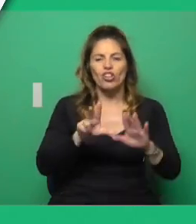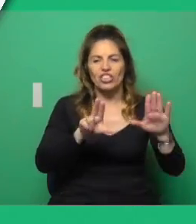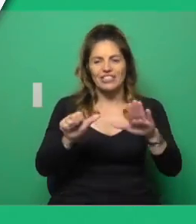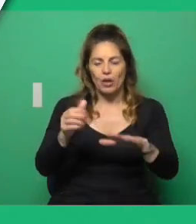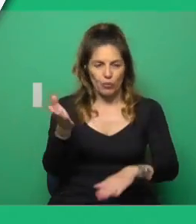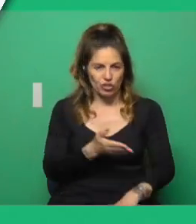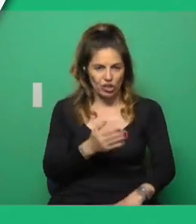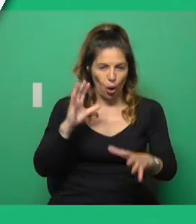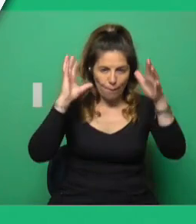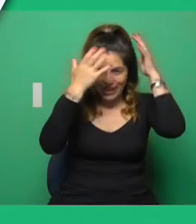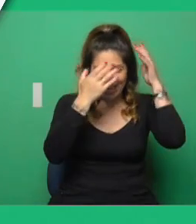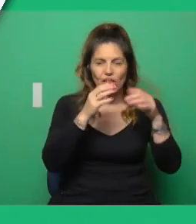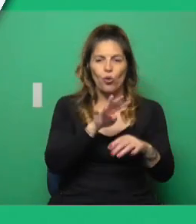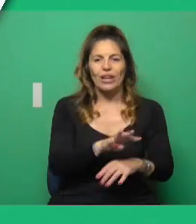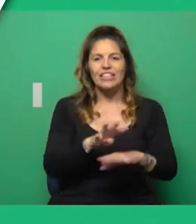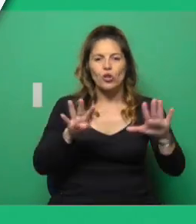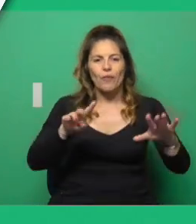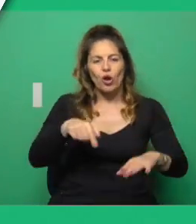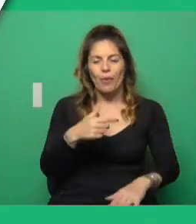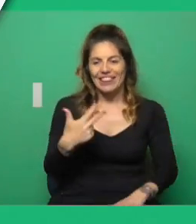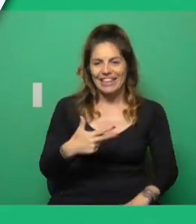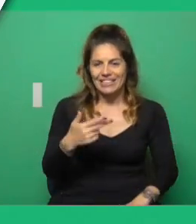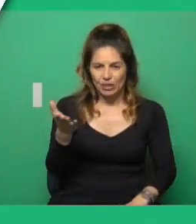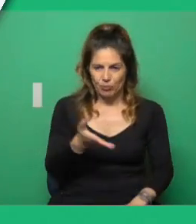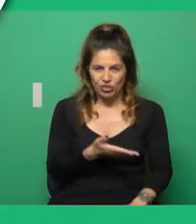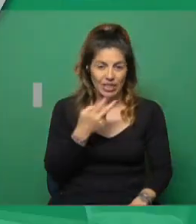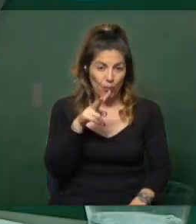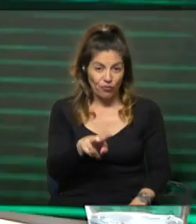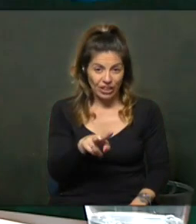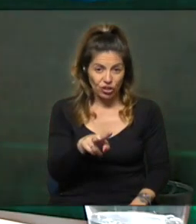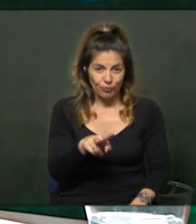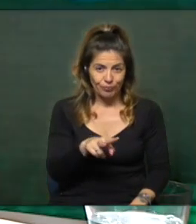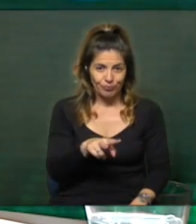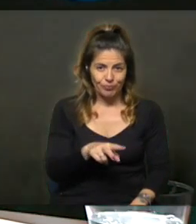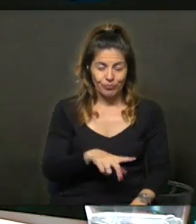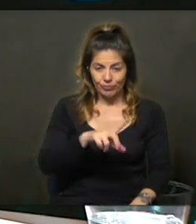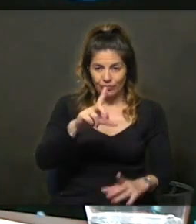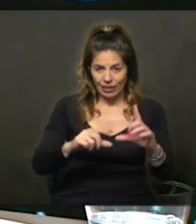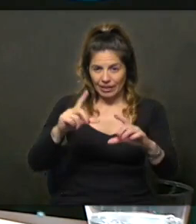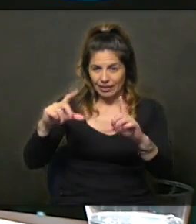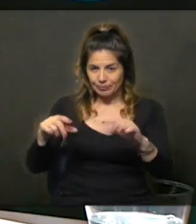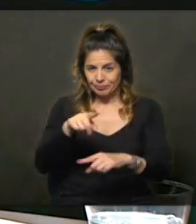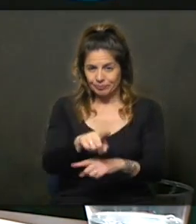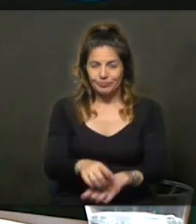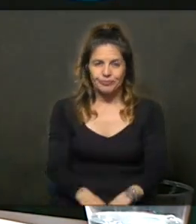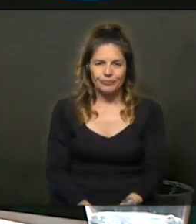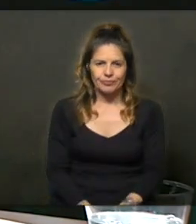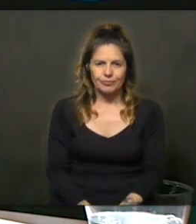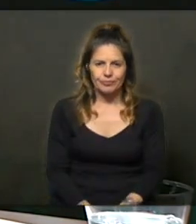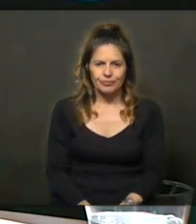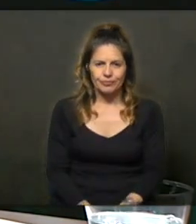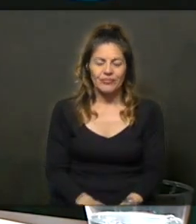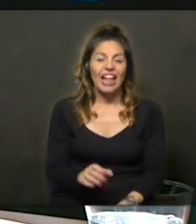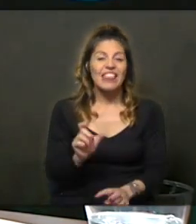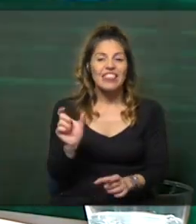Javier Miley tuvo un 49 con 1% estamos viendo los gráficos Ahí estamos perfecto estamos viendo los gráficos Entonces está digo hay